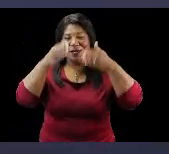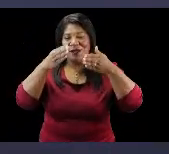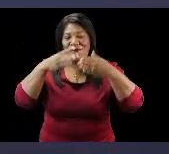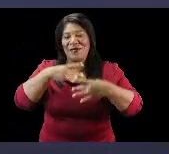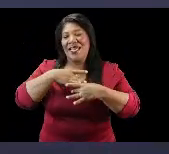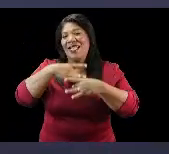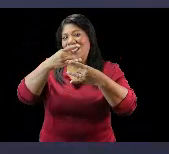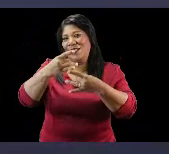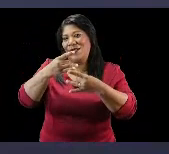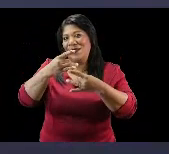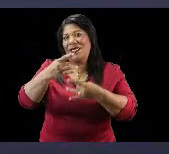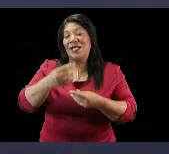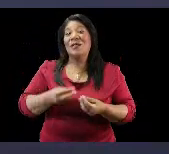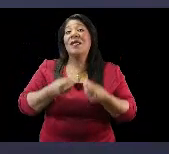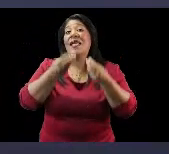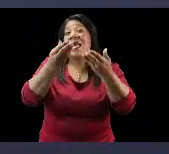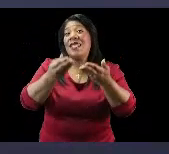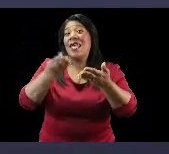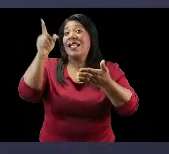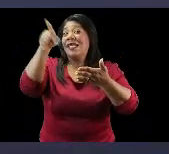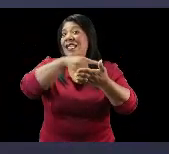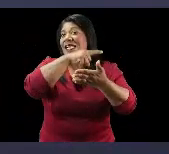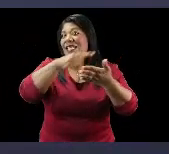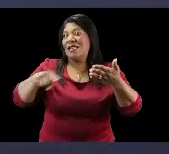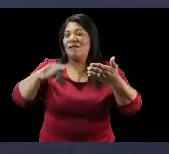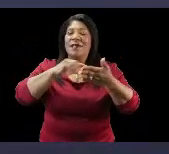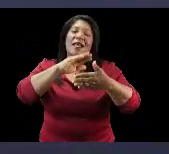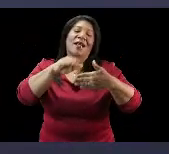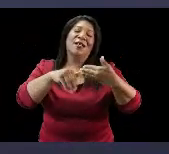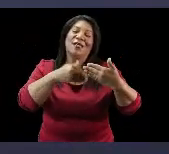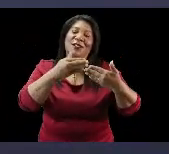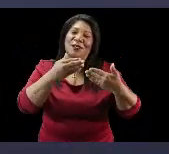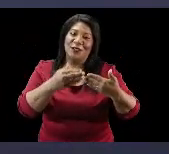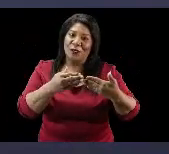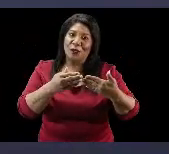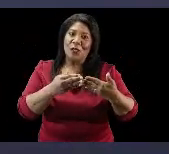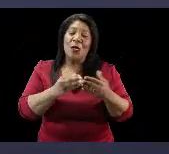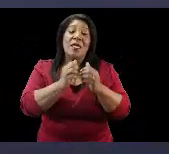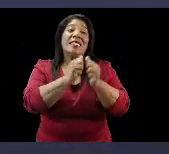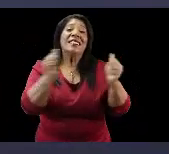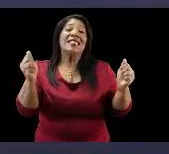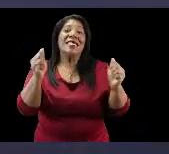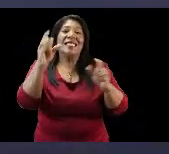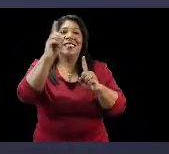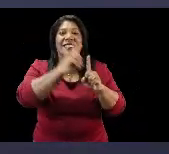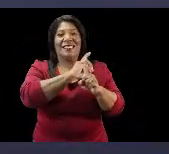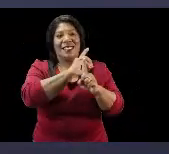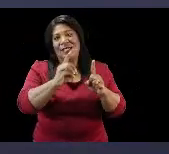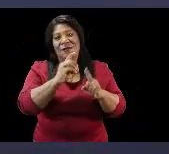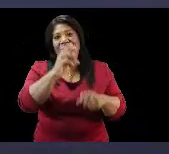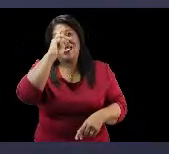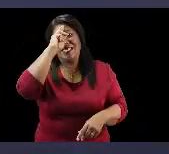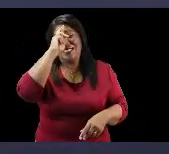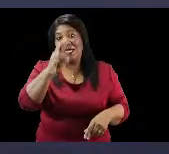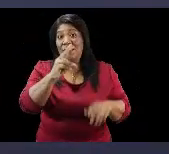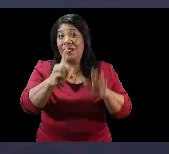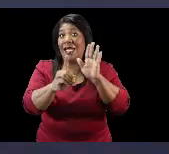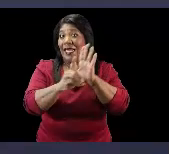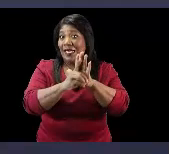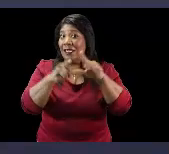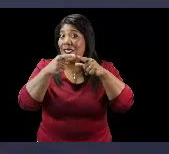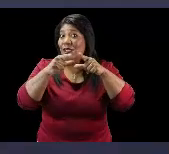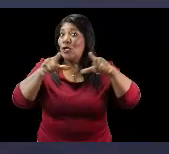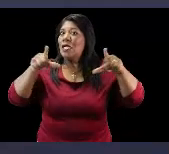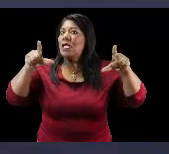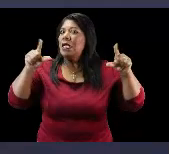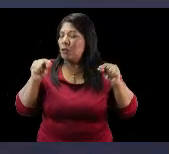de salud, para poder que entonces elimine esas barreras, no tengamos discriminación, se respete el derecho lingüístico,